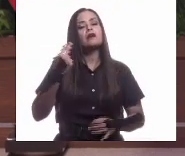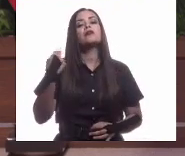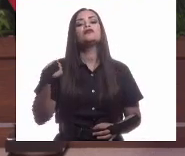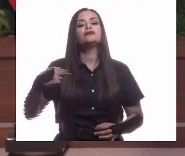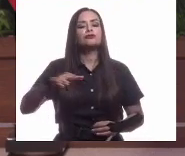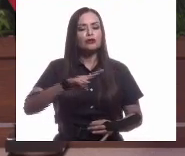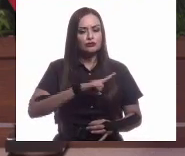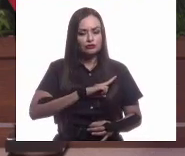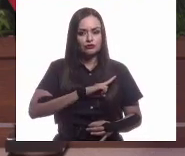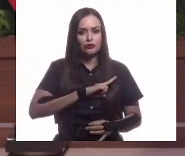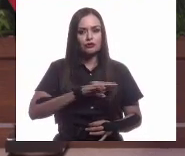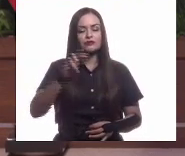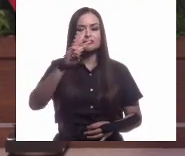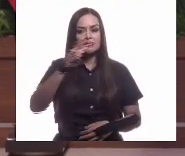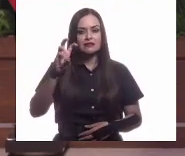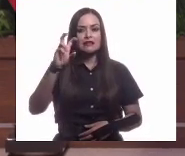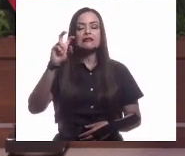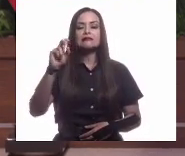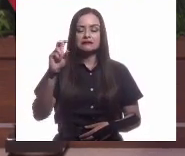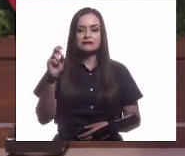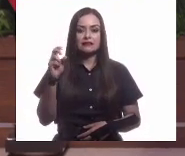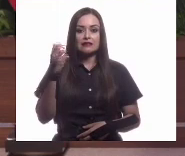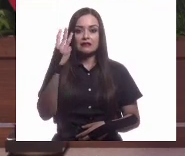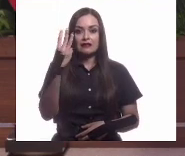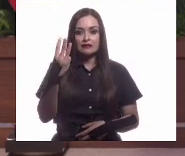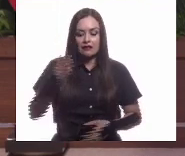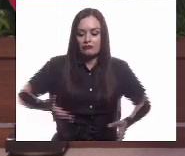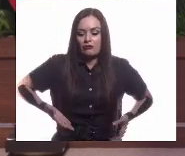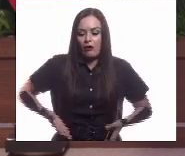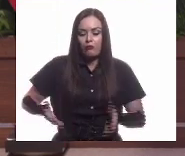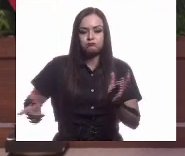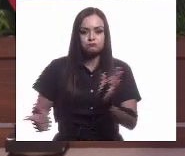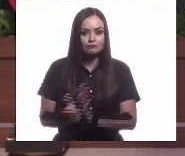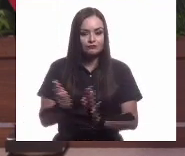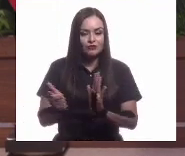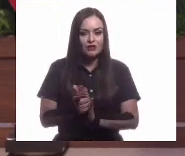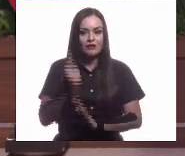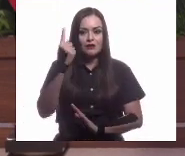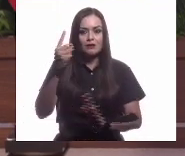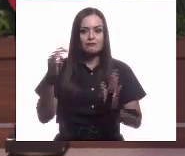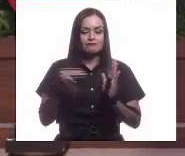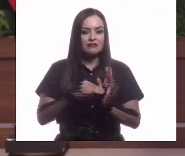realizado 333 obras de pavimentación urbana por un monto de